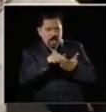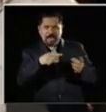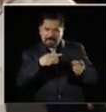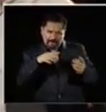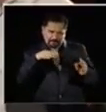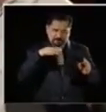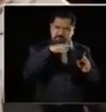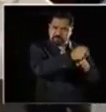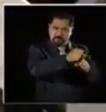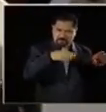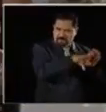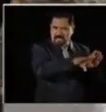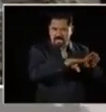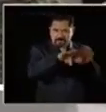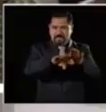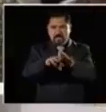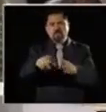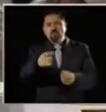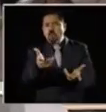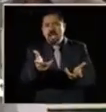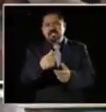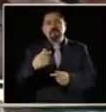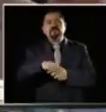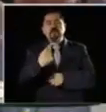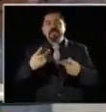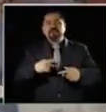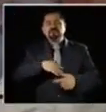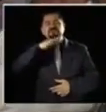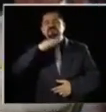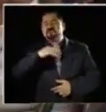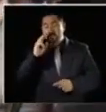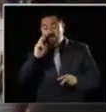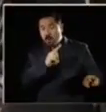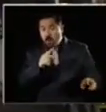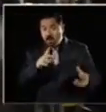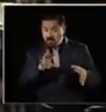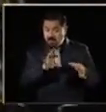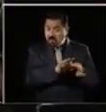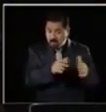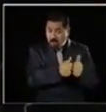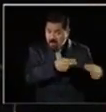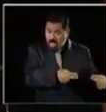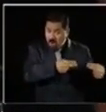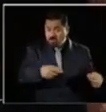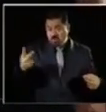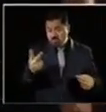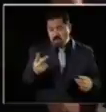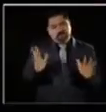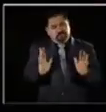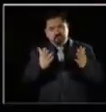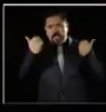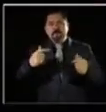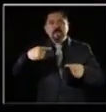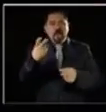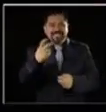vuelta. No lo han hecho porque se hacen de la vista gorda, no sé si porque estén en el negocio, no sé por qué. Pero eso es lo que yo haría como presidente